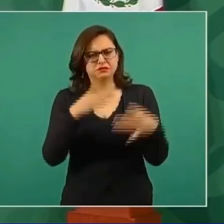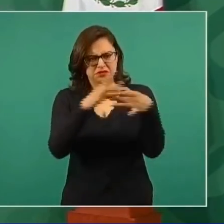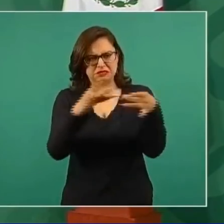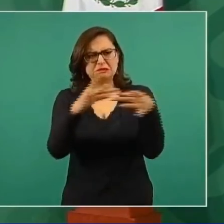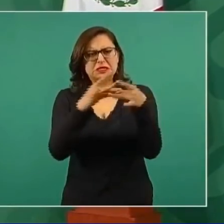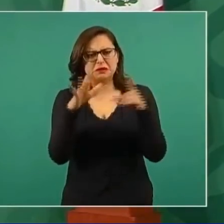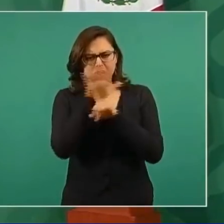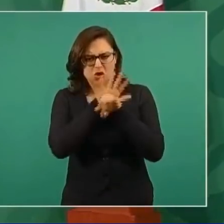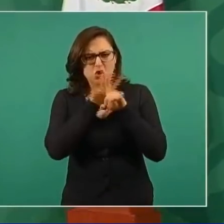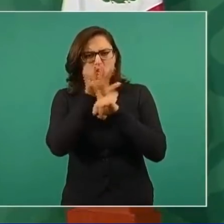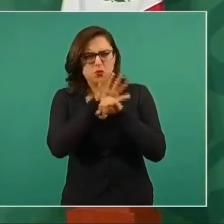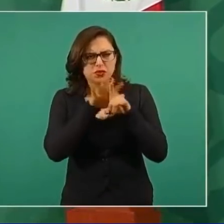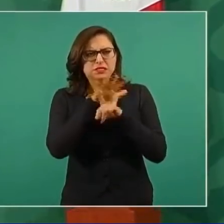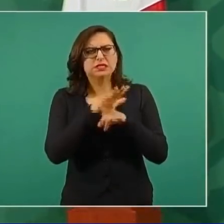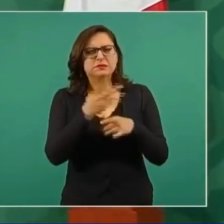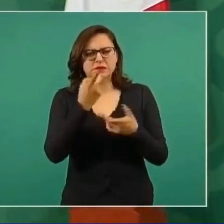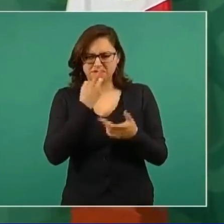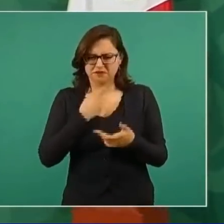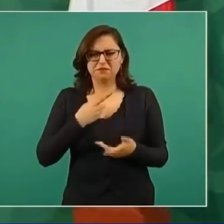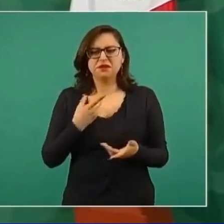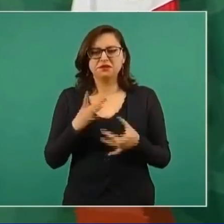convénceme.